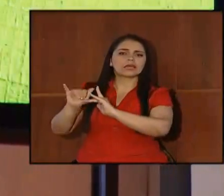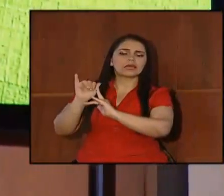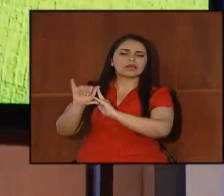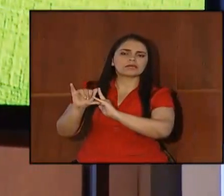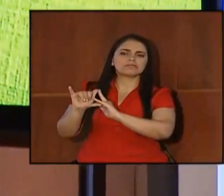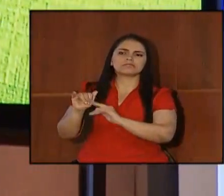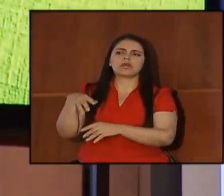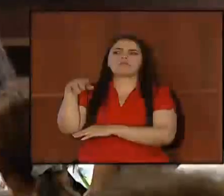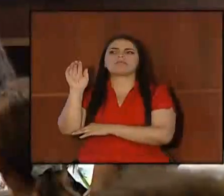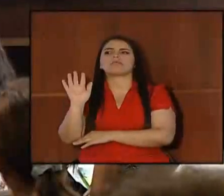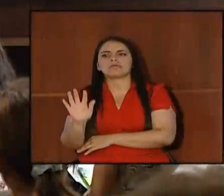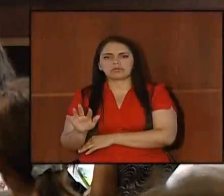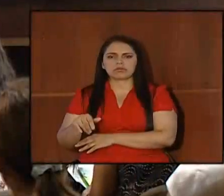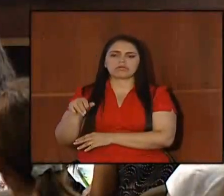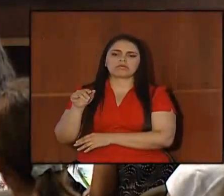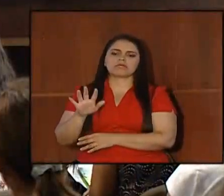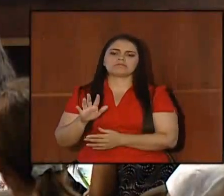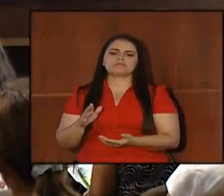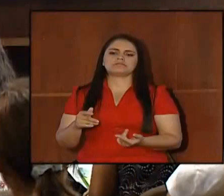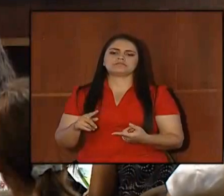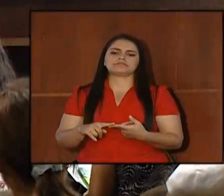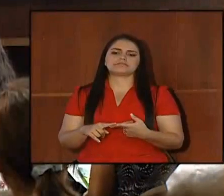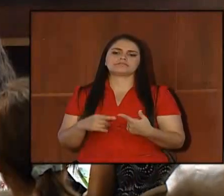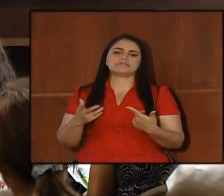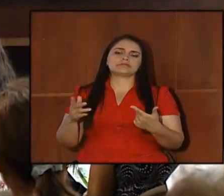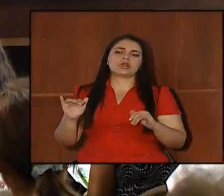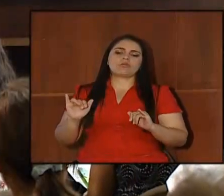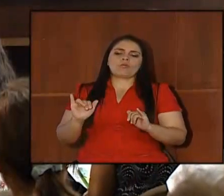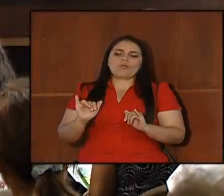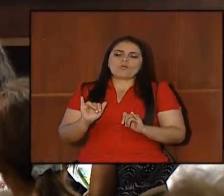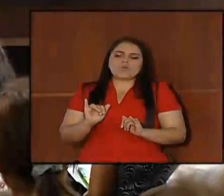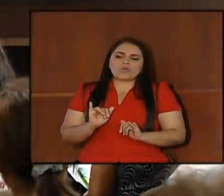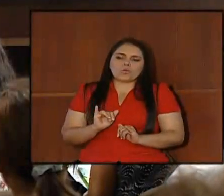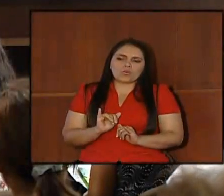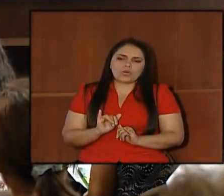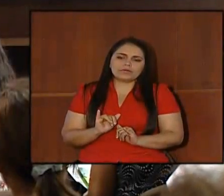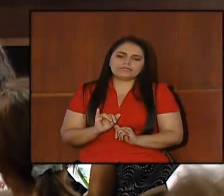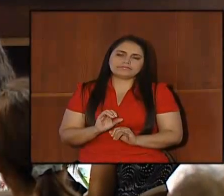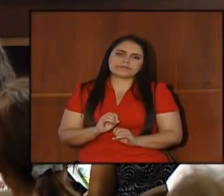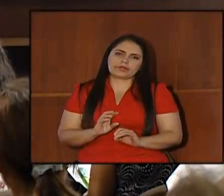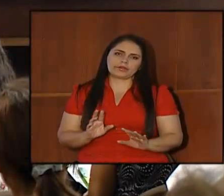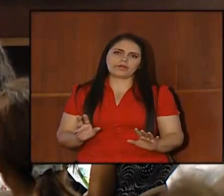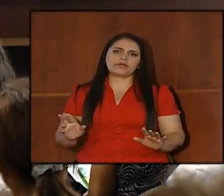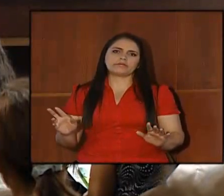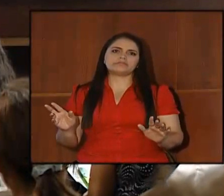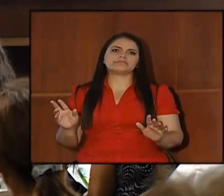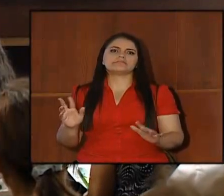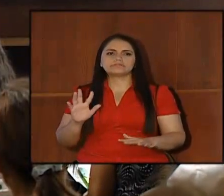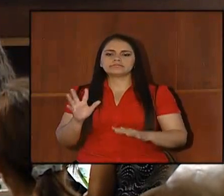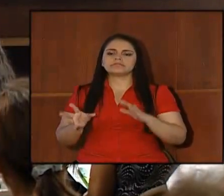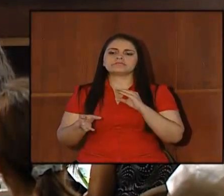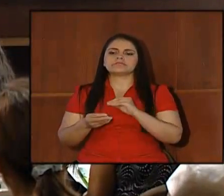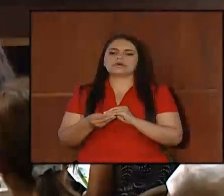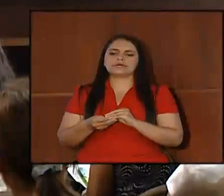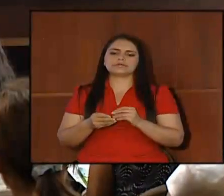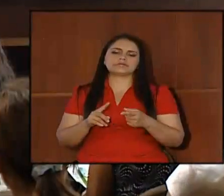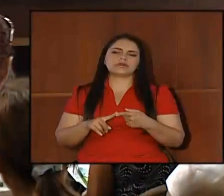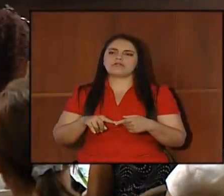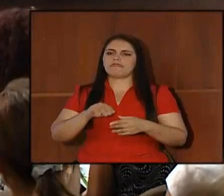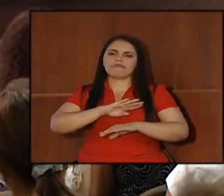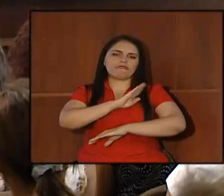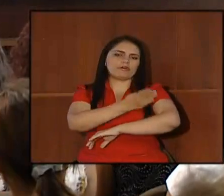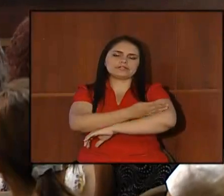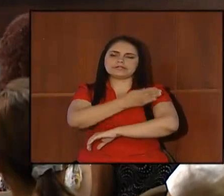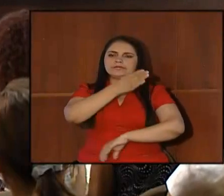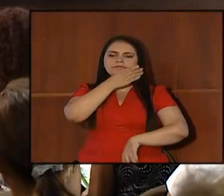de tener que perder y volverse más flaquito, también va a perder ese tipo de fuerza y por